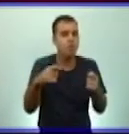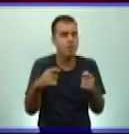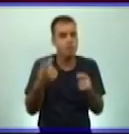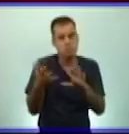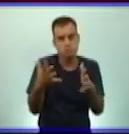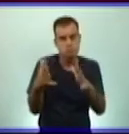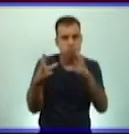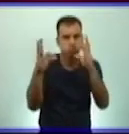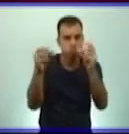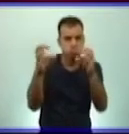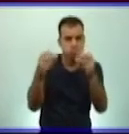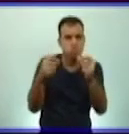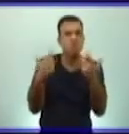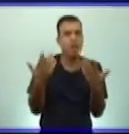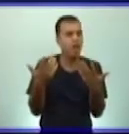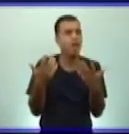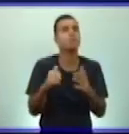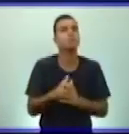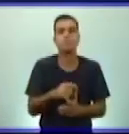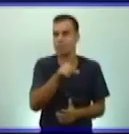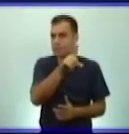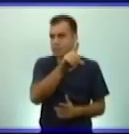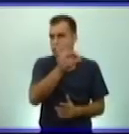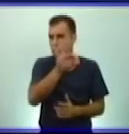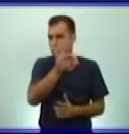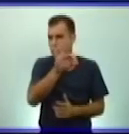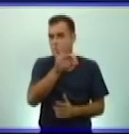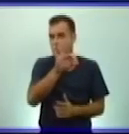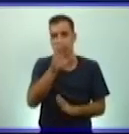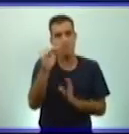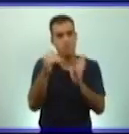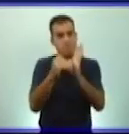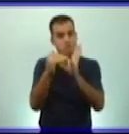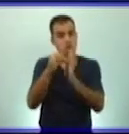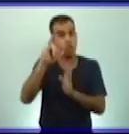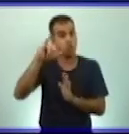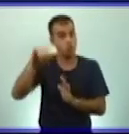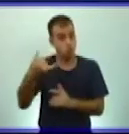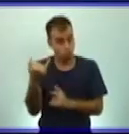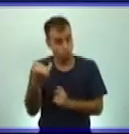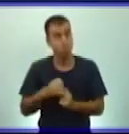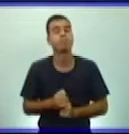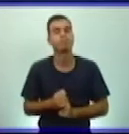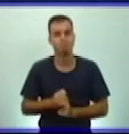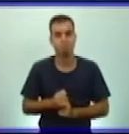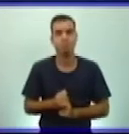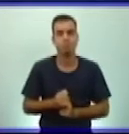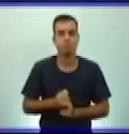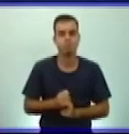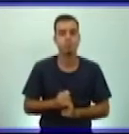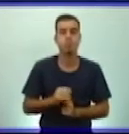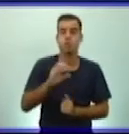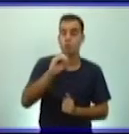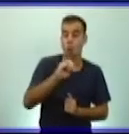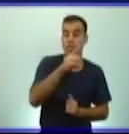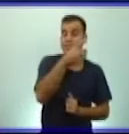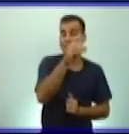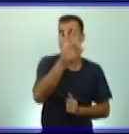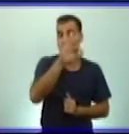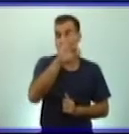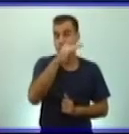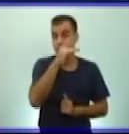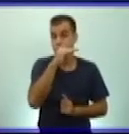valor aproximado a 18 millones de joule o 18 por 10 a la 6